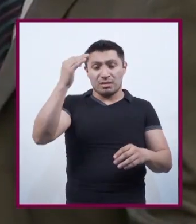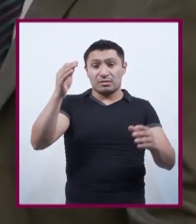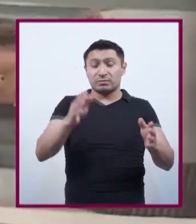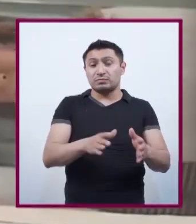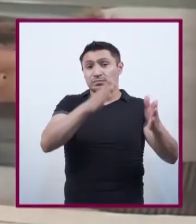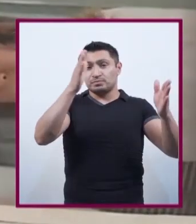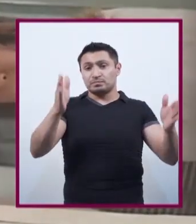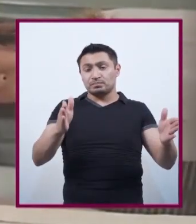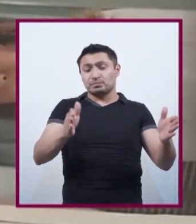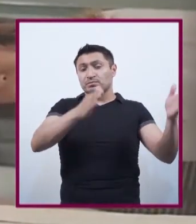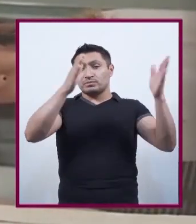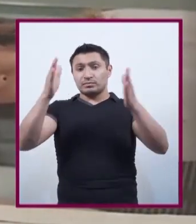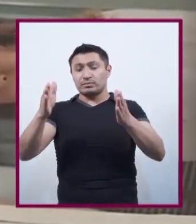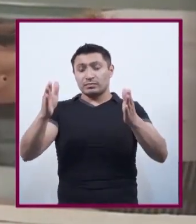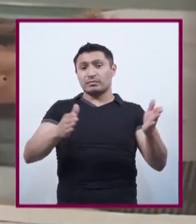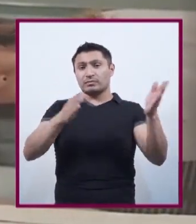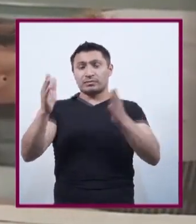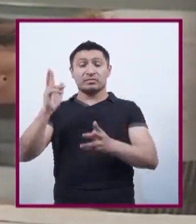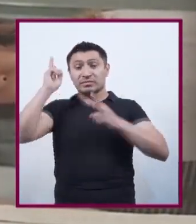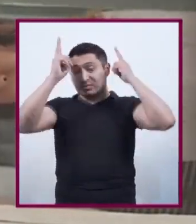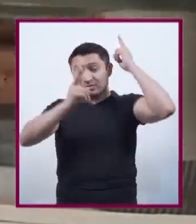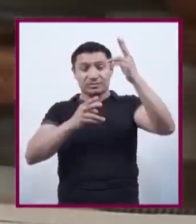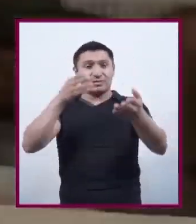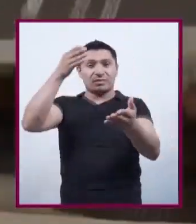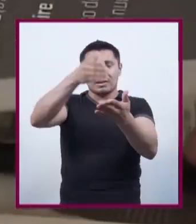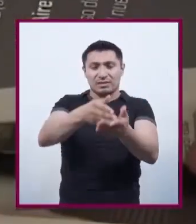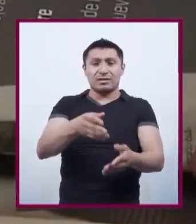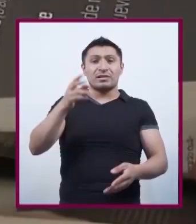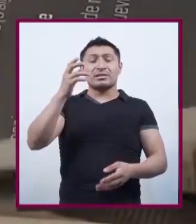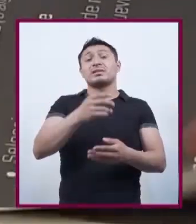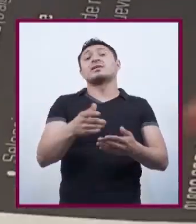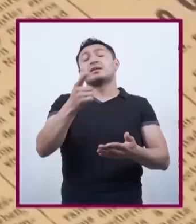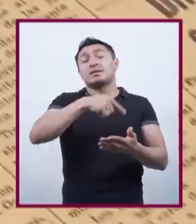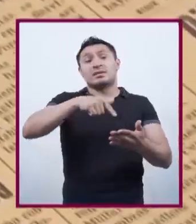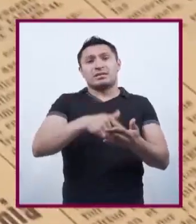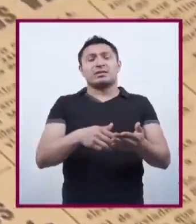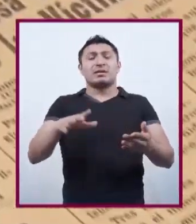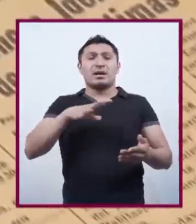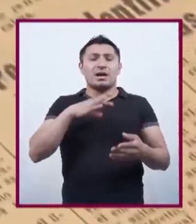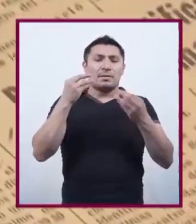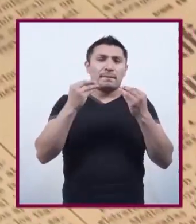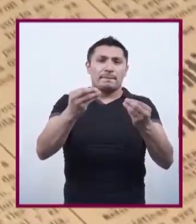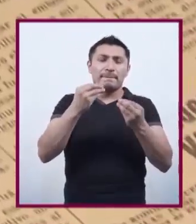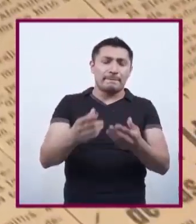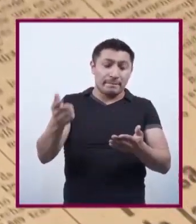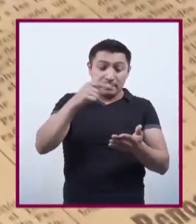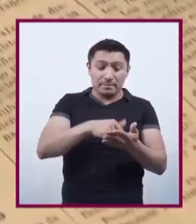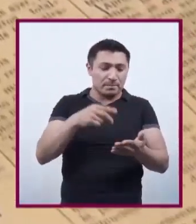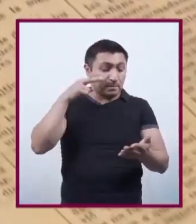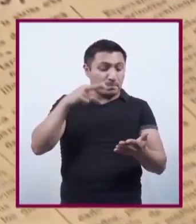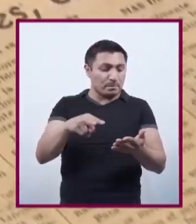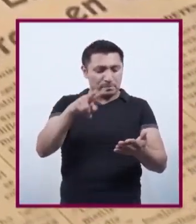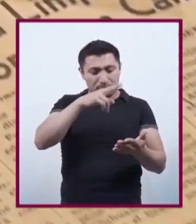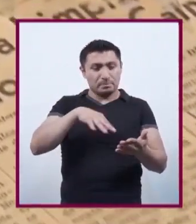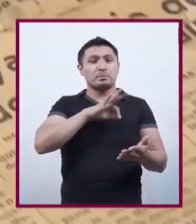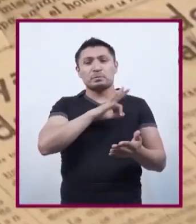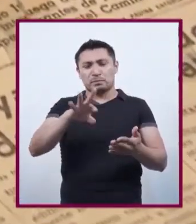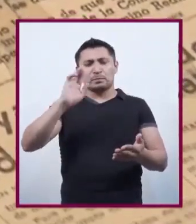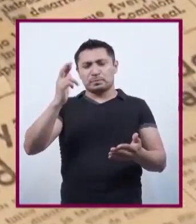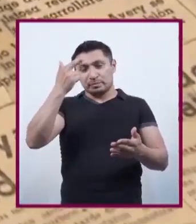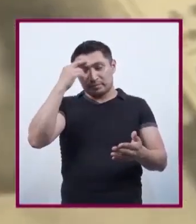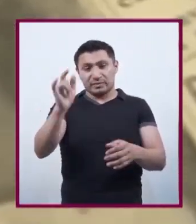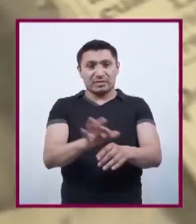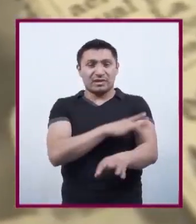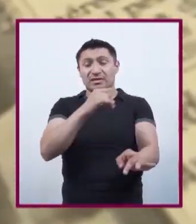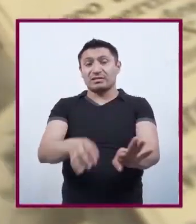más visitadas en las hemerotecas, porque son piezas armadas con varias secciones donde la o el lector puede revivir con